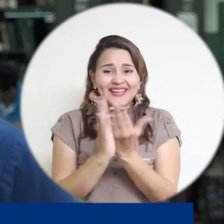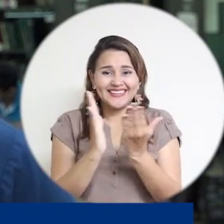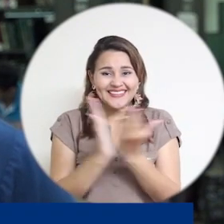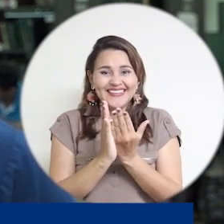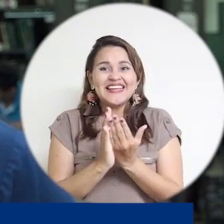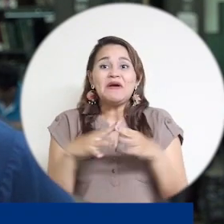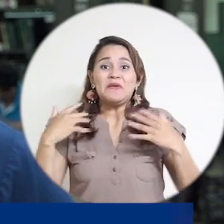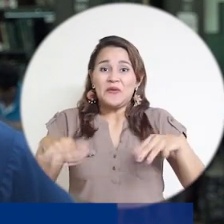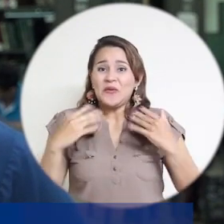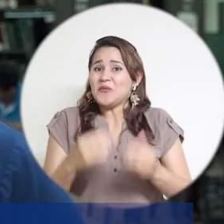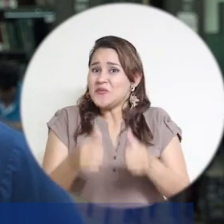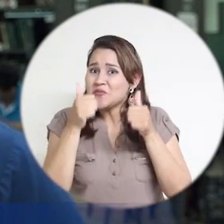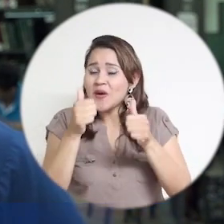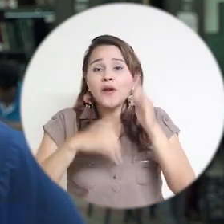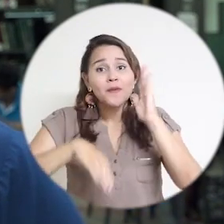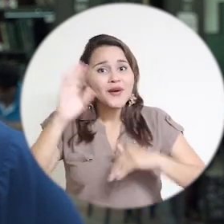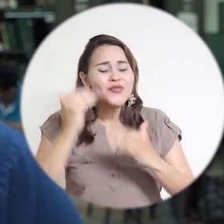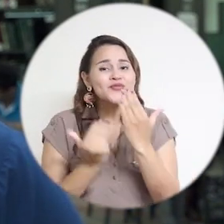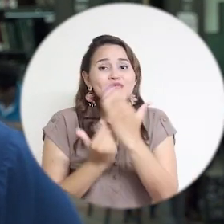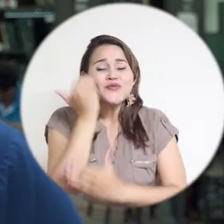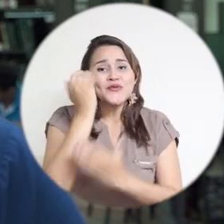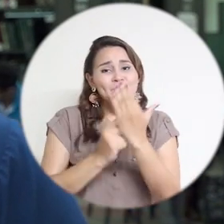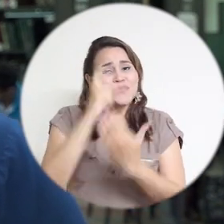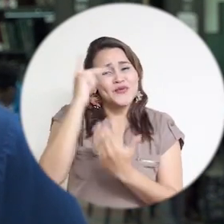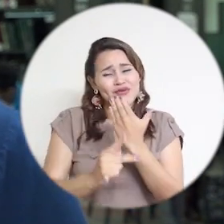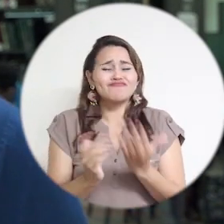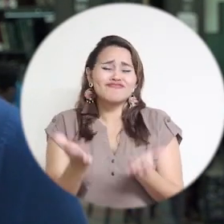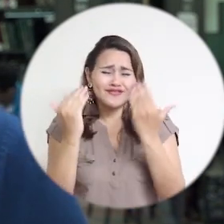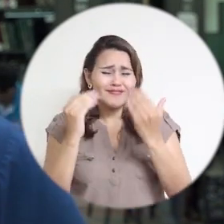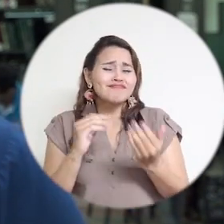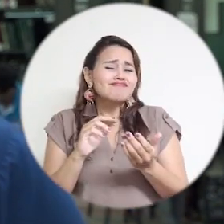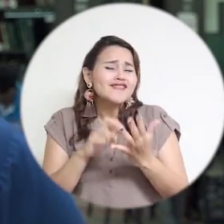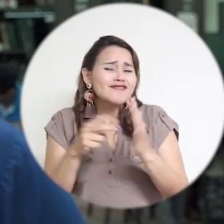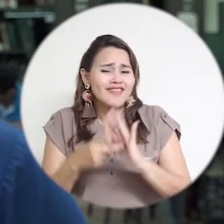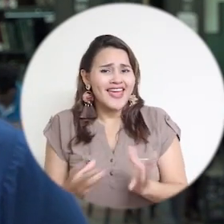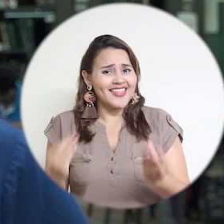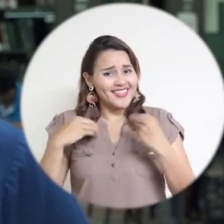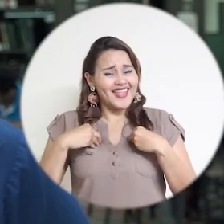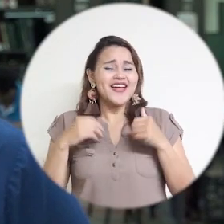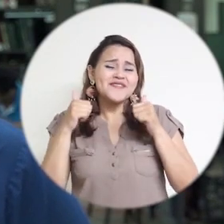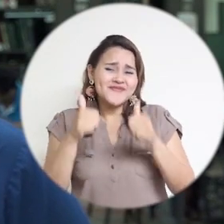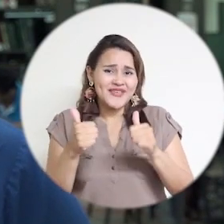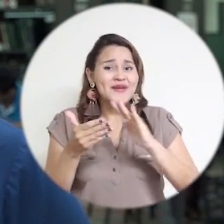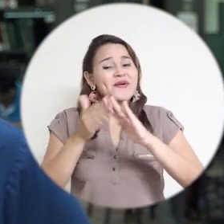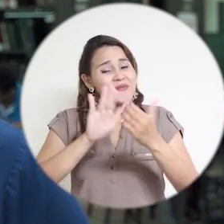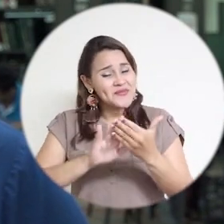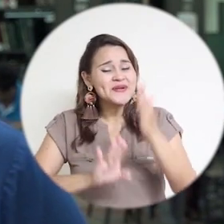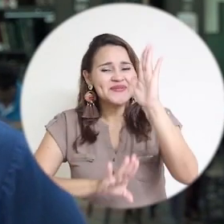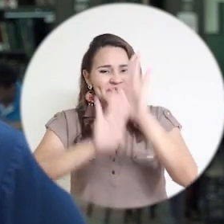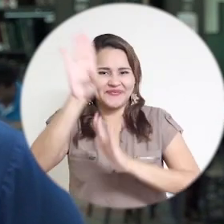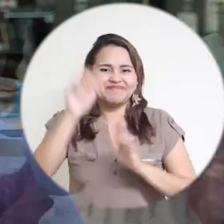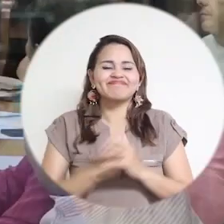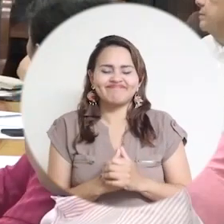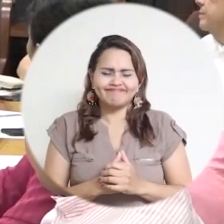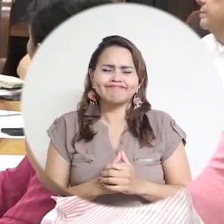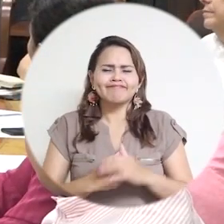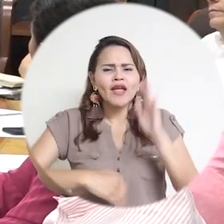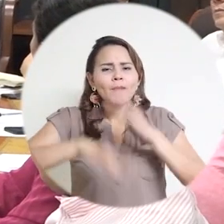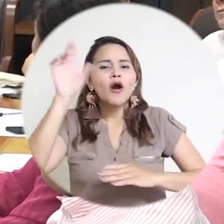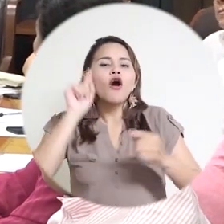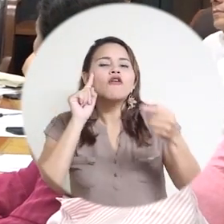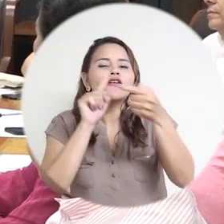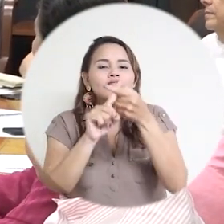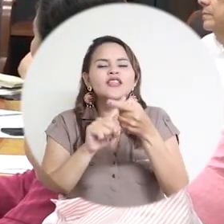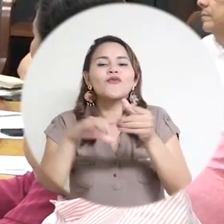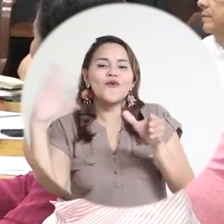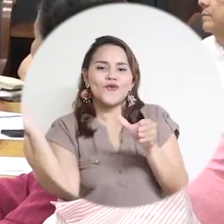de participar en este nuevo proyecto de la universidad va a garantizar muchos beneficios para las comunidades más adelante. Como una muestra